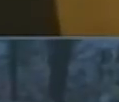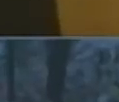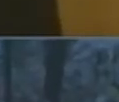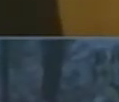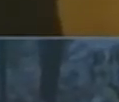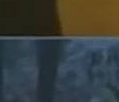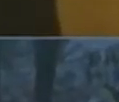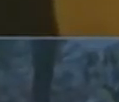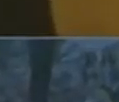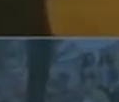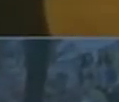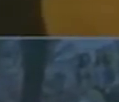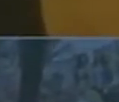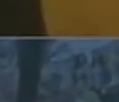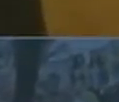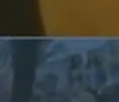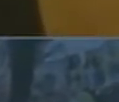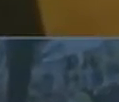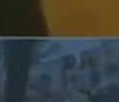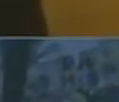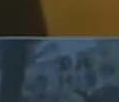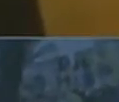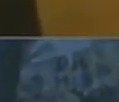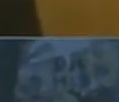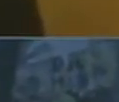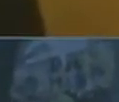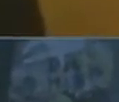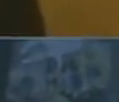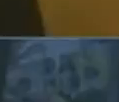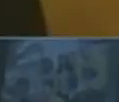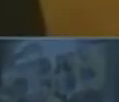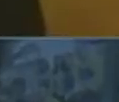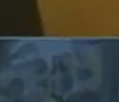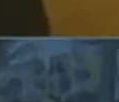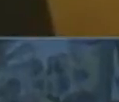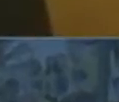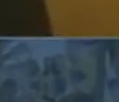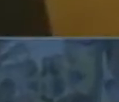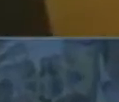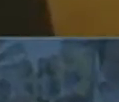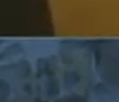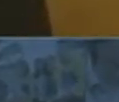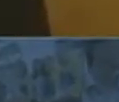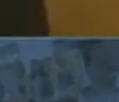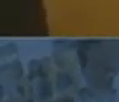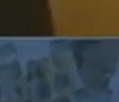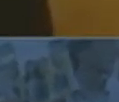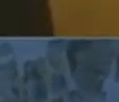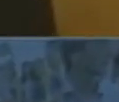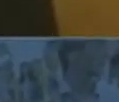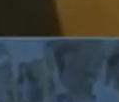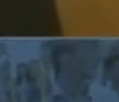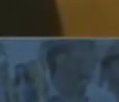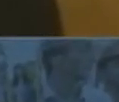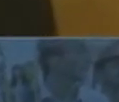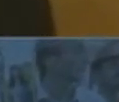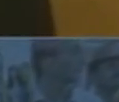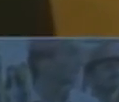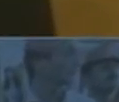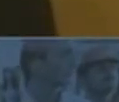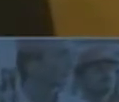a echarle una broma a Venezuela, a hacer un lobby en contra de los venezolanos y las venezolanas,